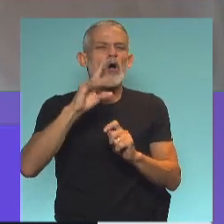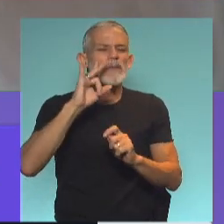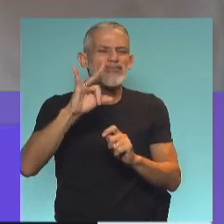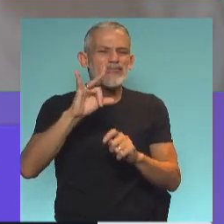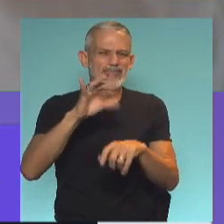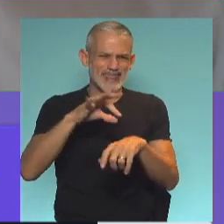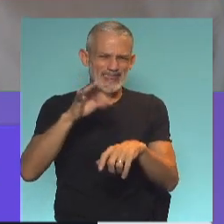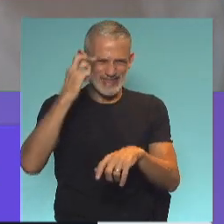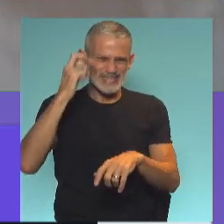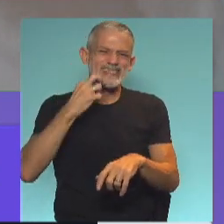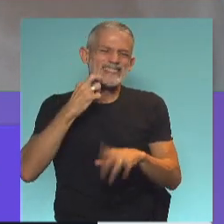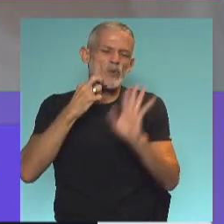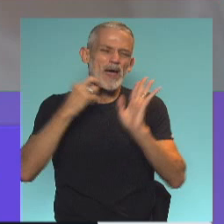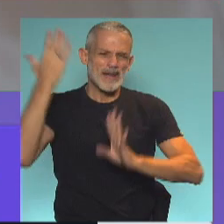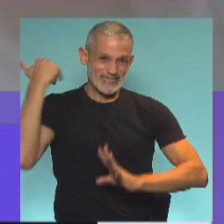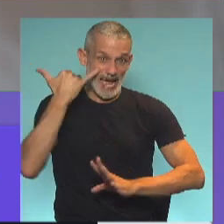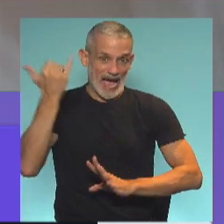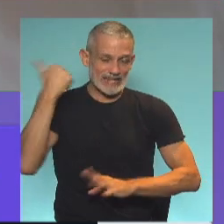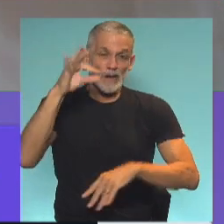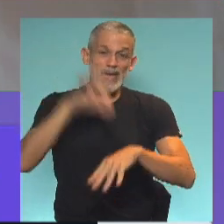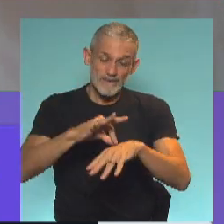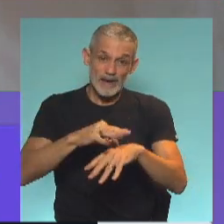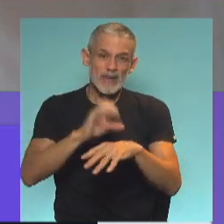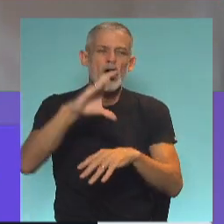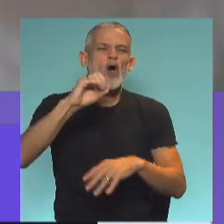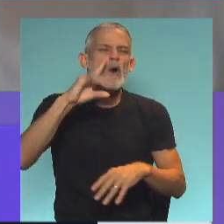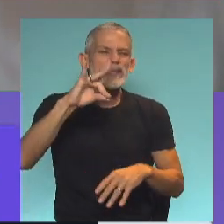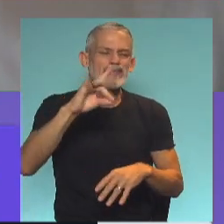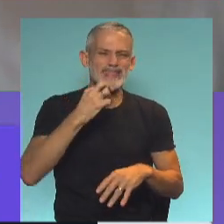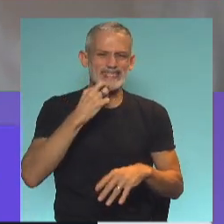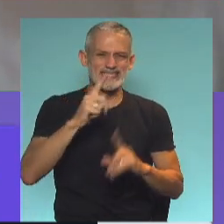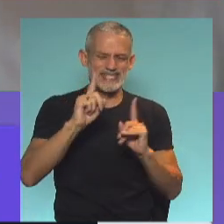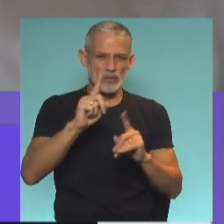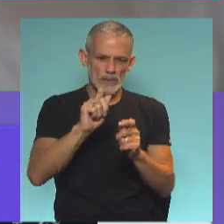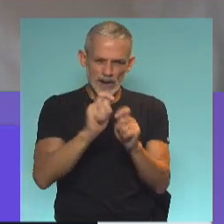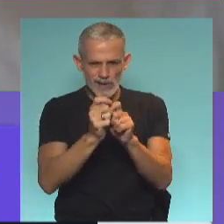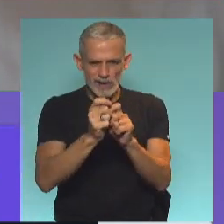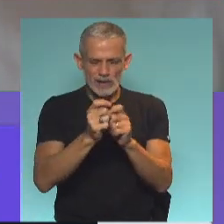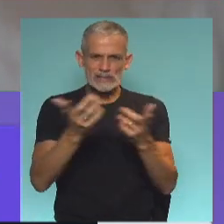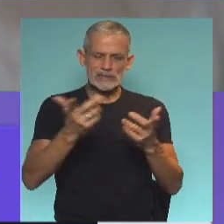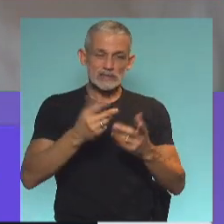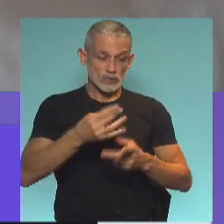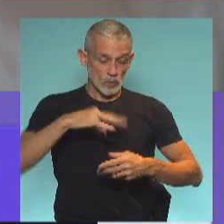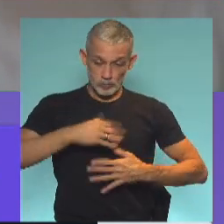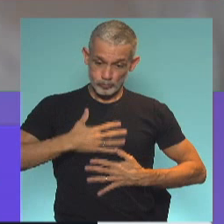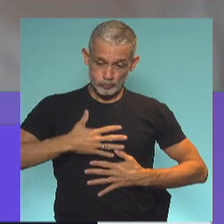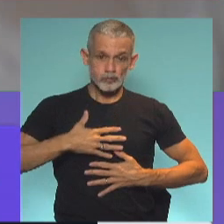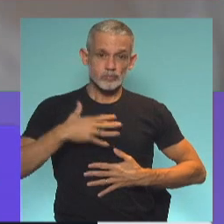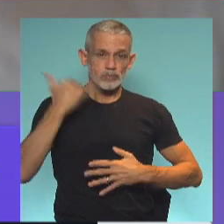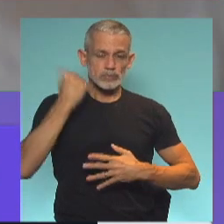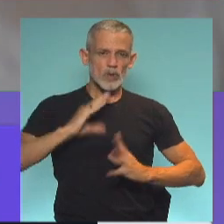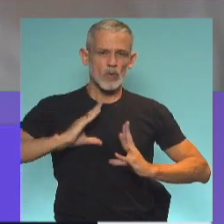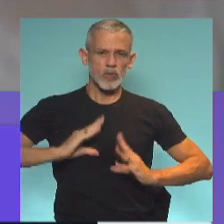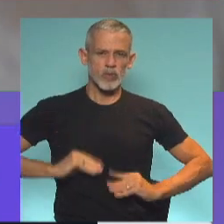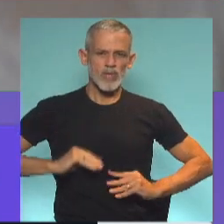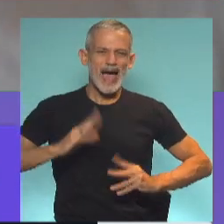que ya existía de antes y que me parece que es receptiva cuando el organismo está inmunodeprimido por la